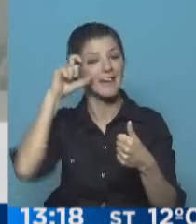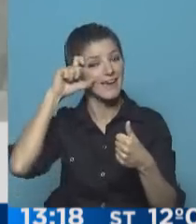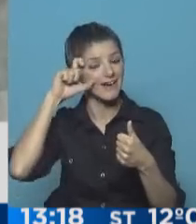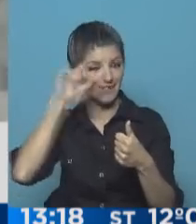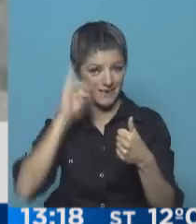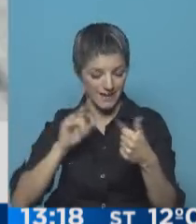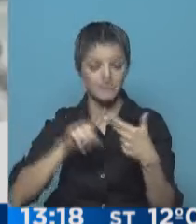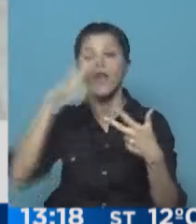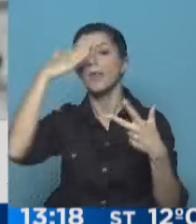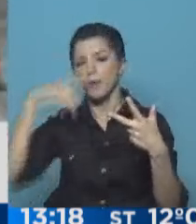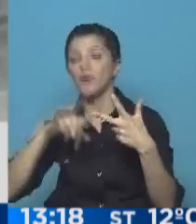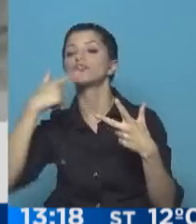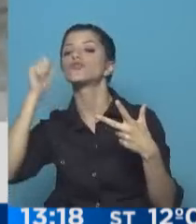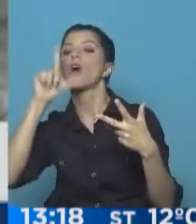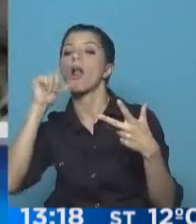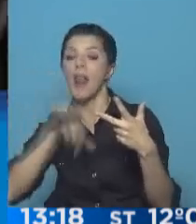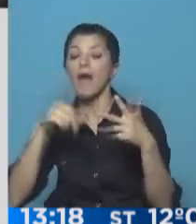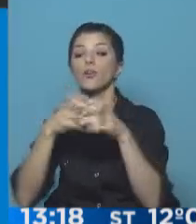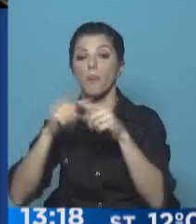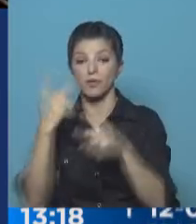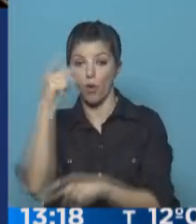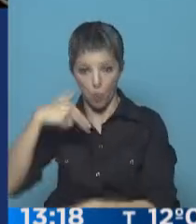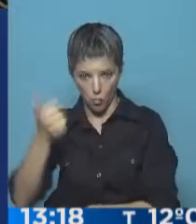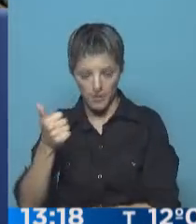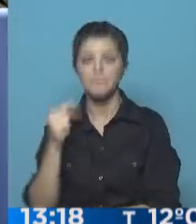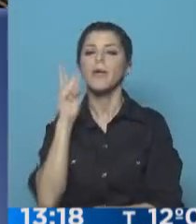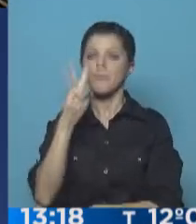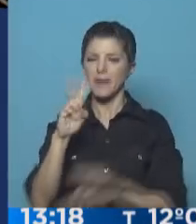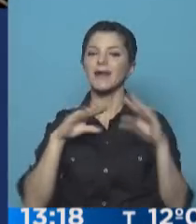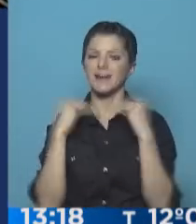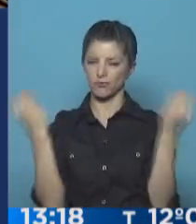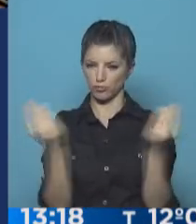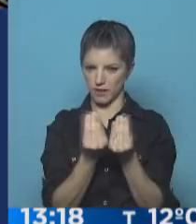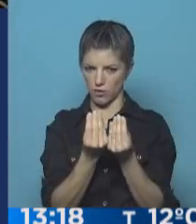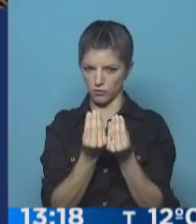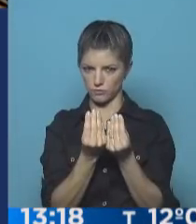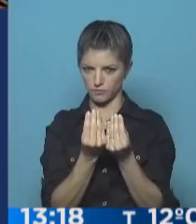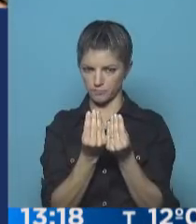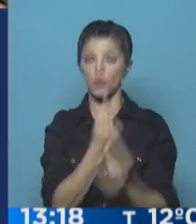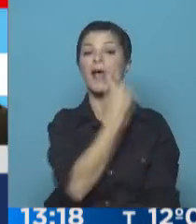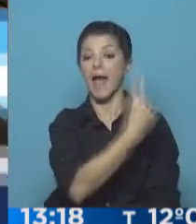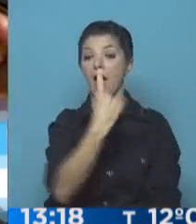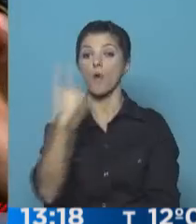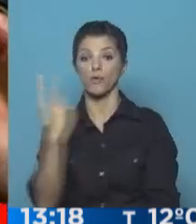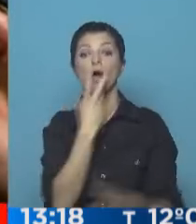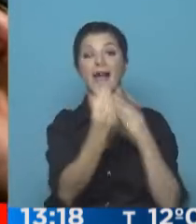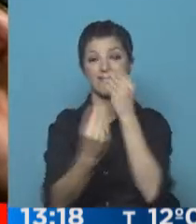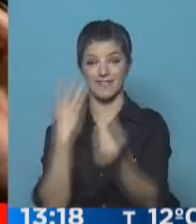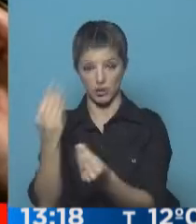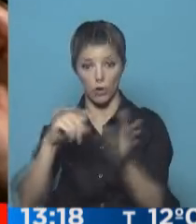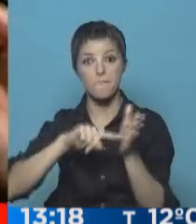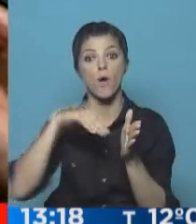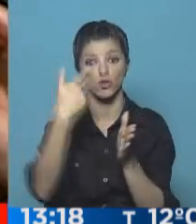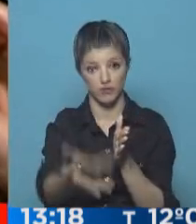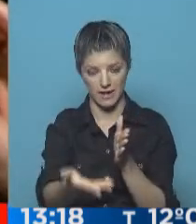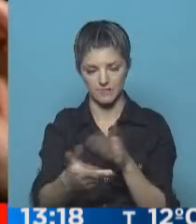ubicó Felipe Solá de una, del espacio una. Vamos a ver los resultados ahora por candidatos en la provincia de Buenos